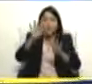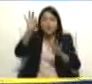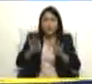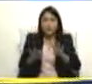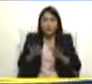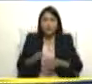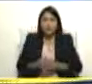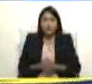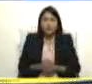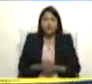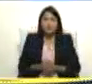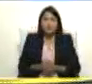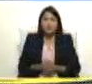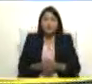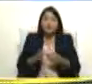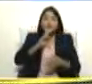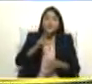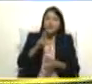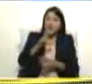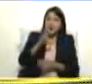97,99%. La opción del no,